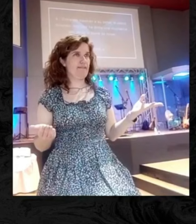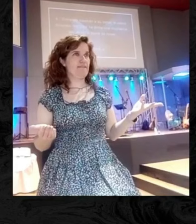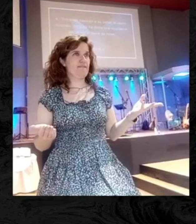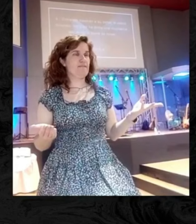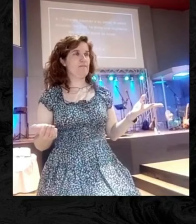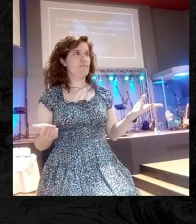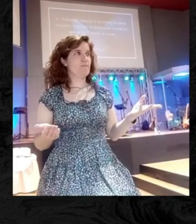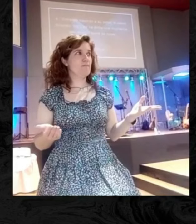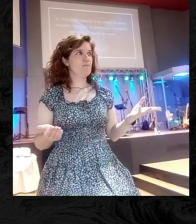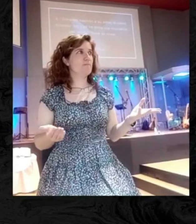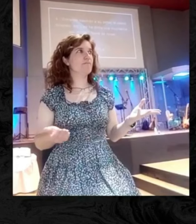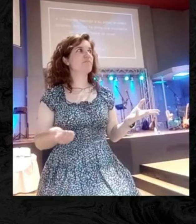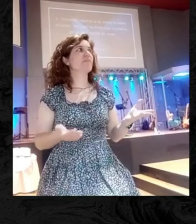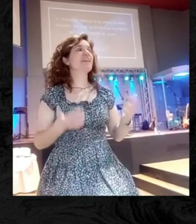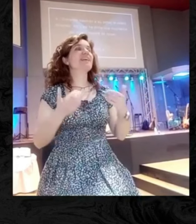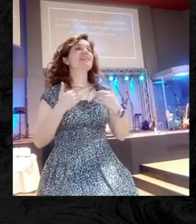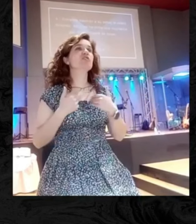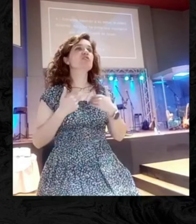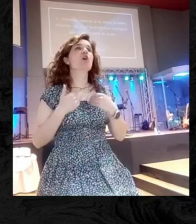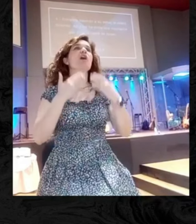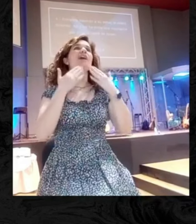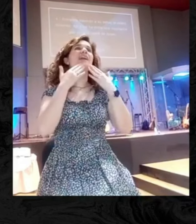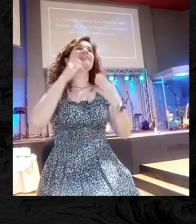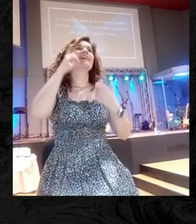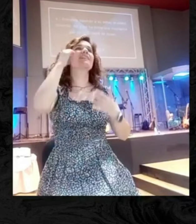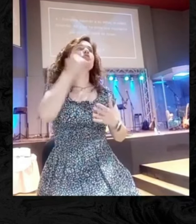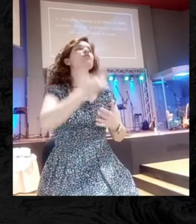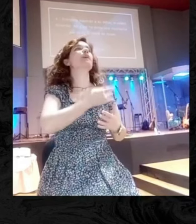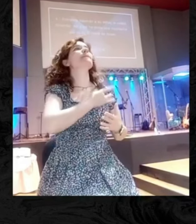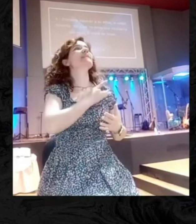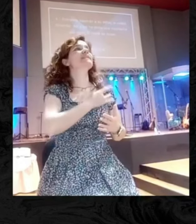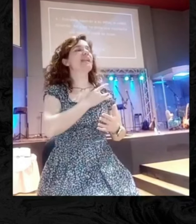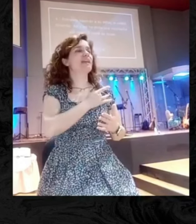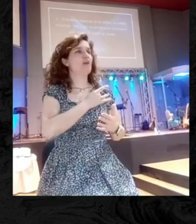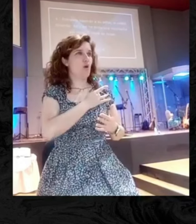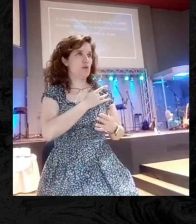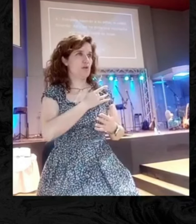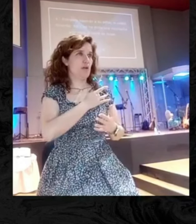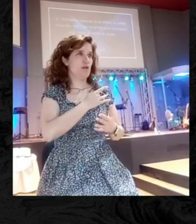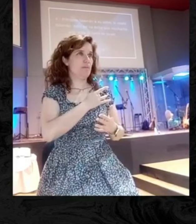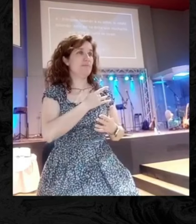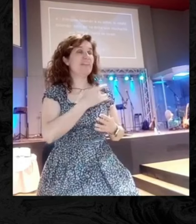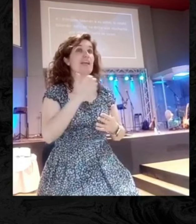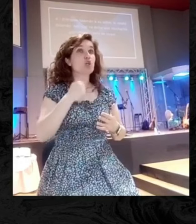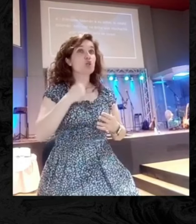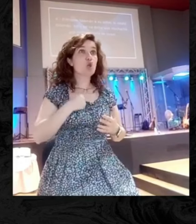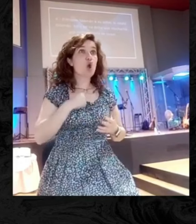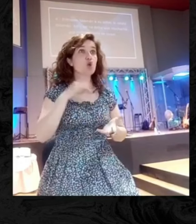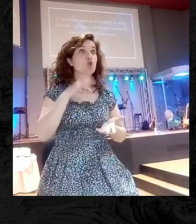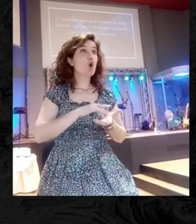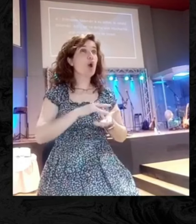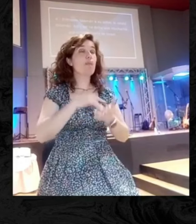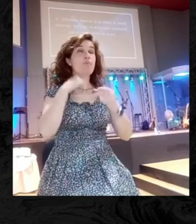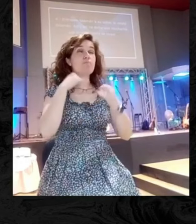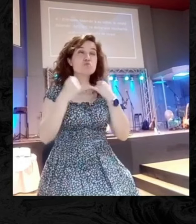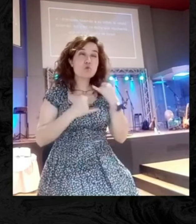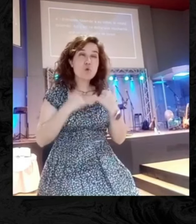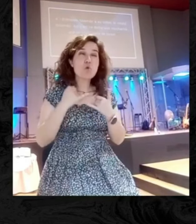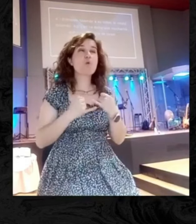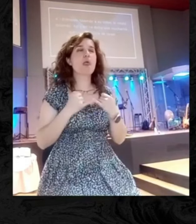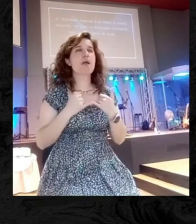lo gracias a Dios por su misericordia p tan fuerte Amén es deir cuando he tenido un problema o muchos problemas lo he